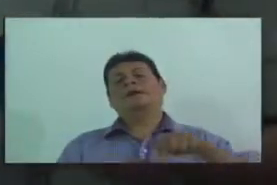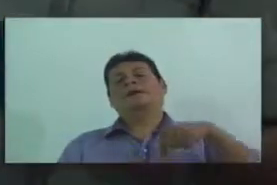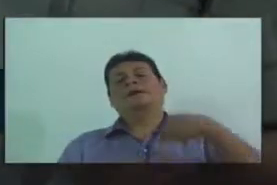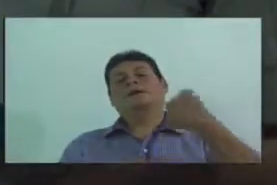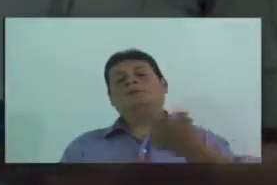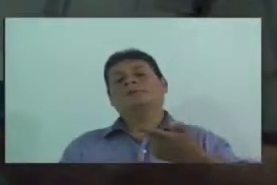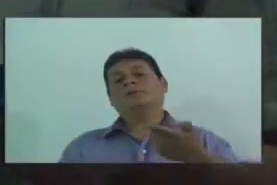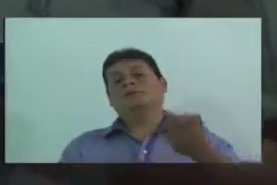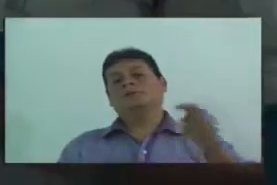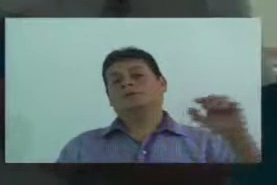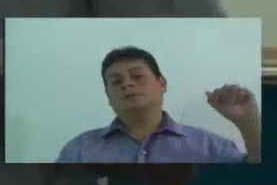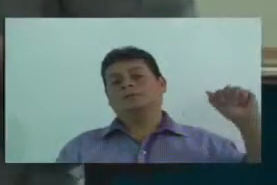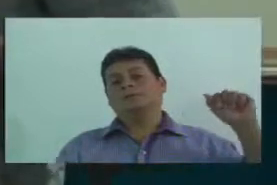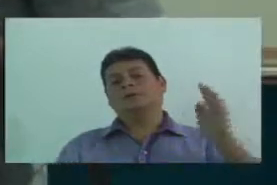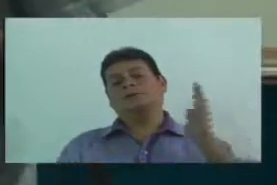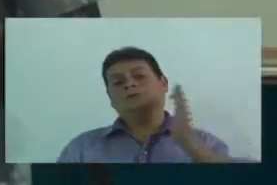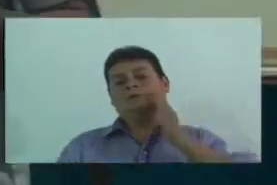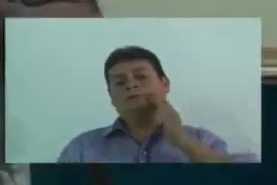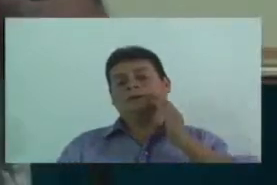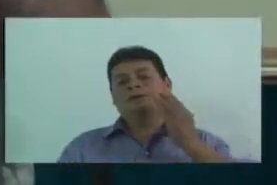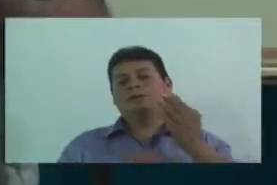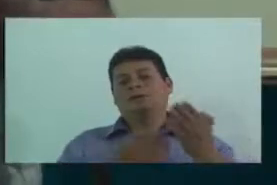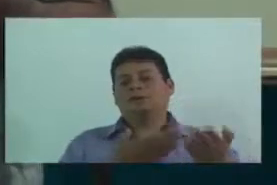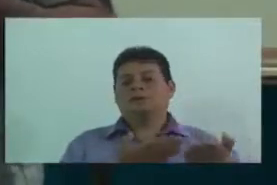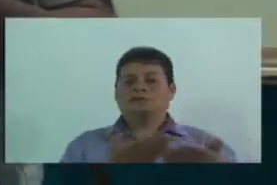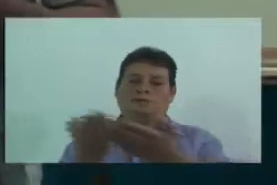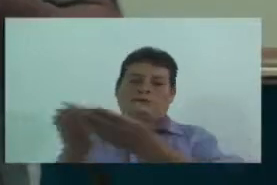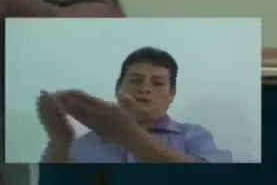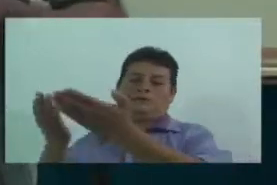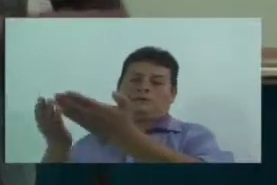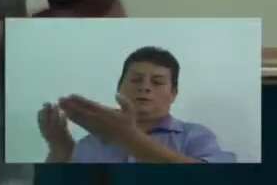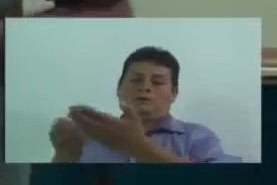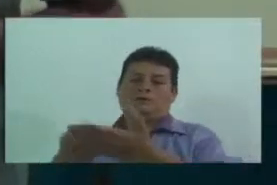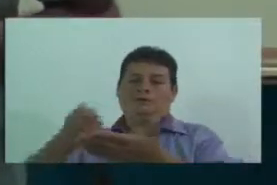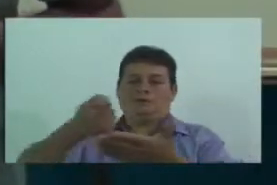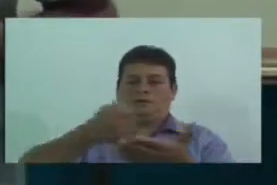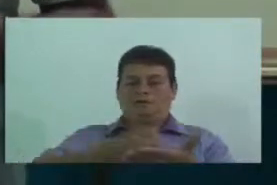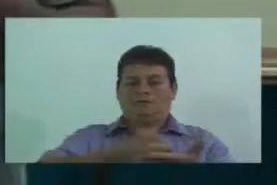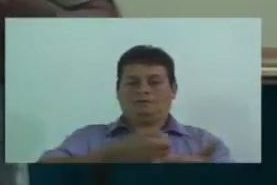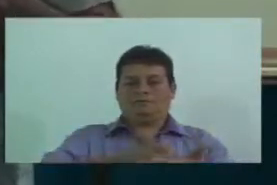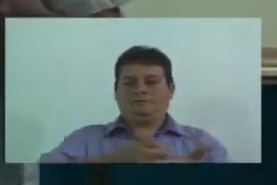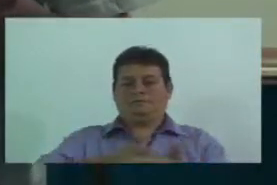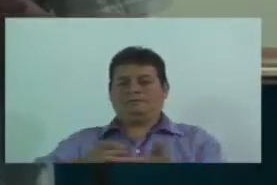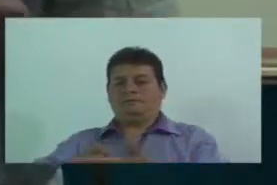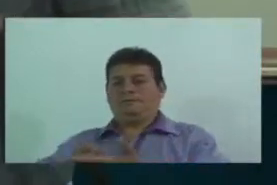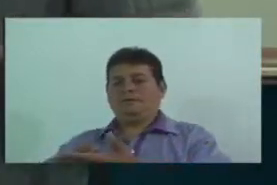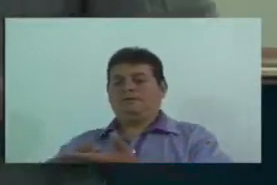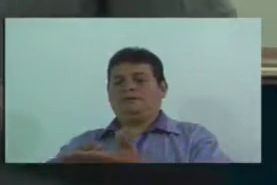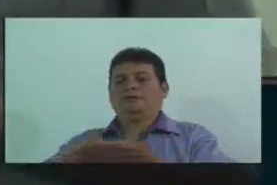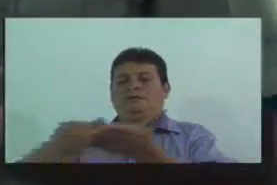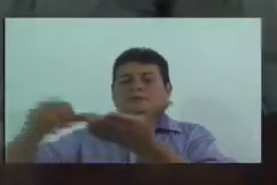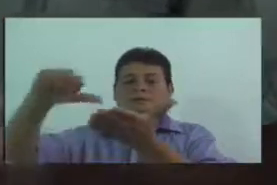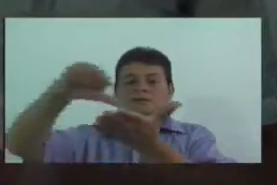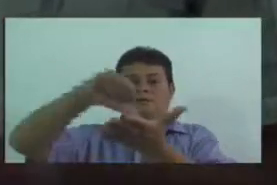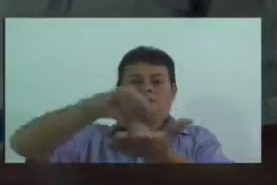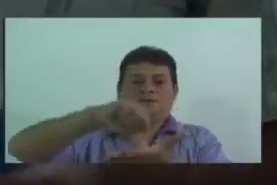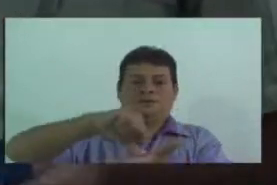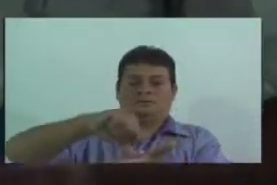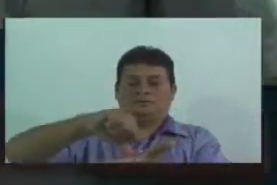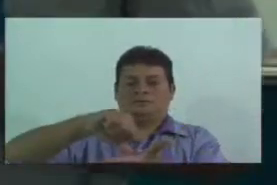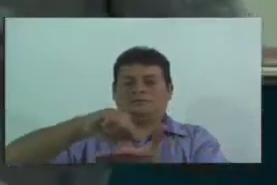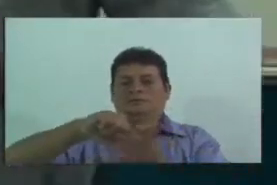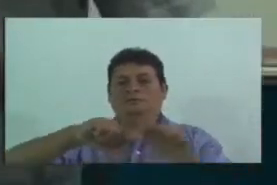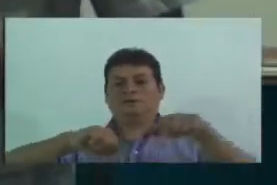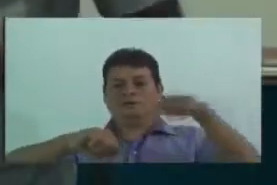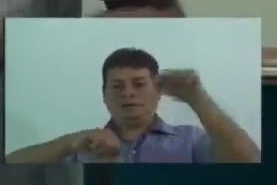o jepume e ñemuja guazú abasto que estaba para guadu en vaya página upeba mercado